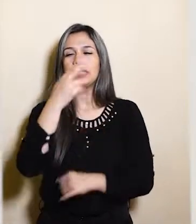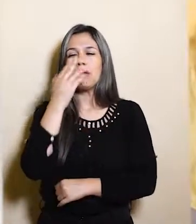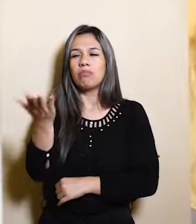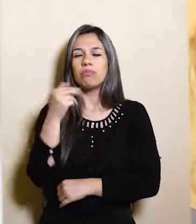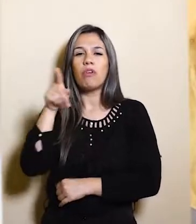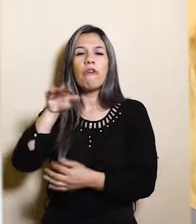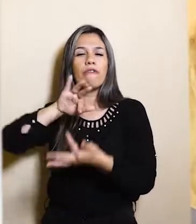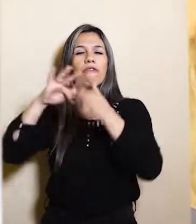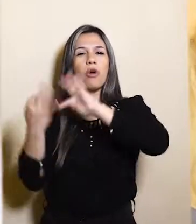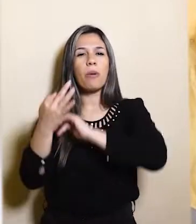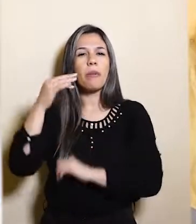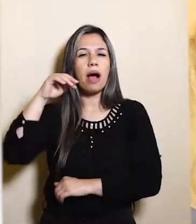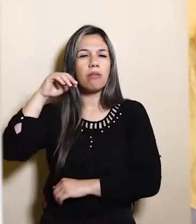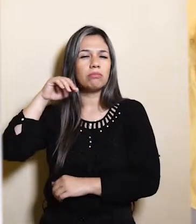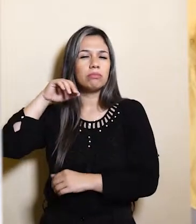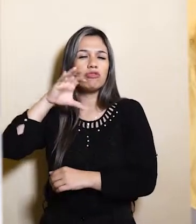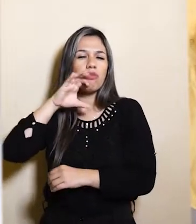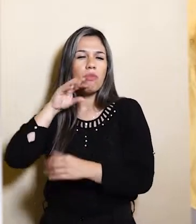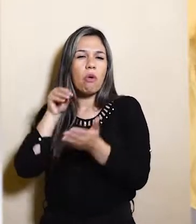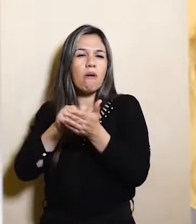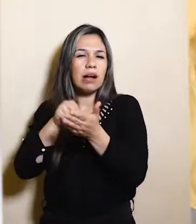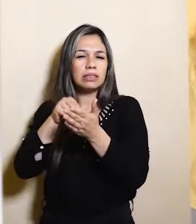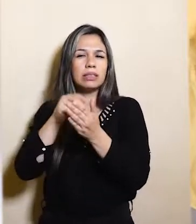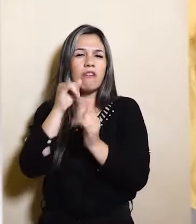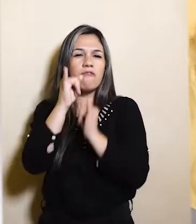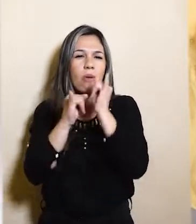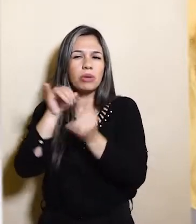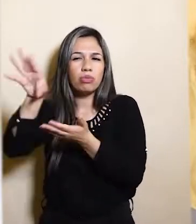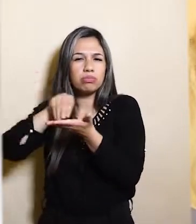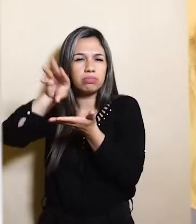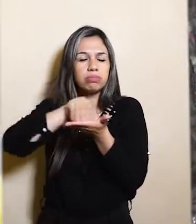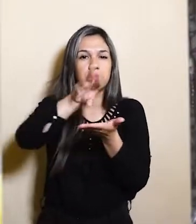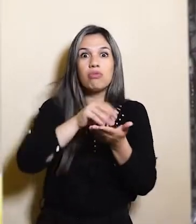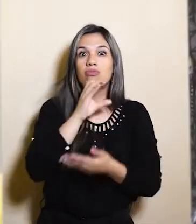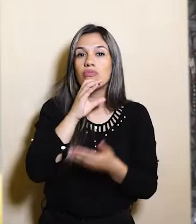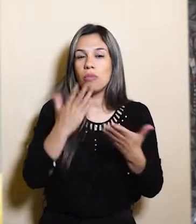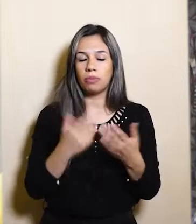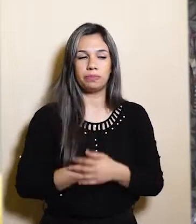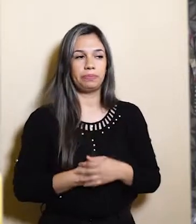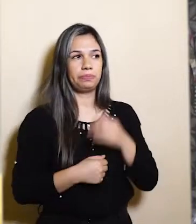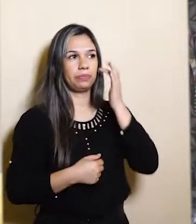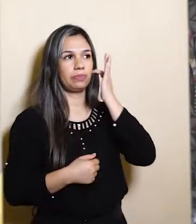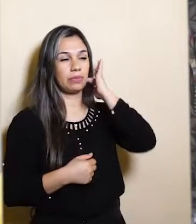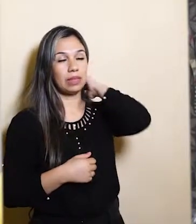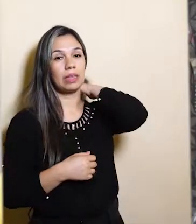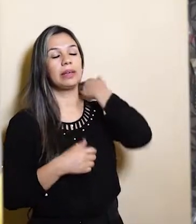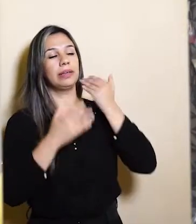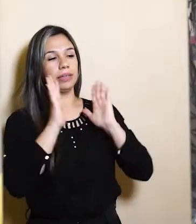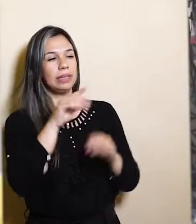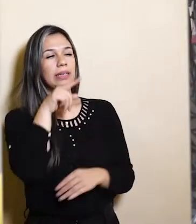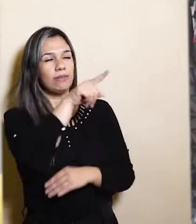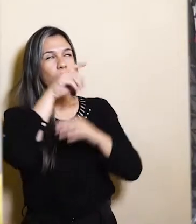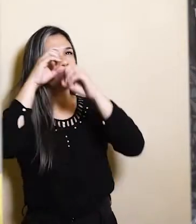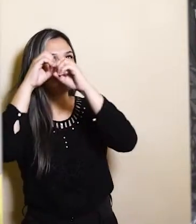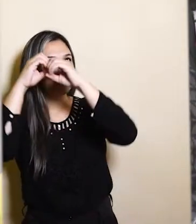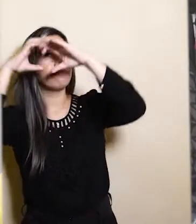metodología que utilizaron para hacer el relevamiento y acercarnos a este informe. Menchi, esto debes tú imaginar